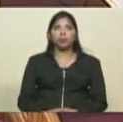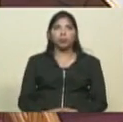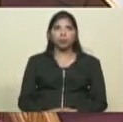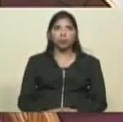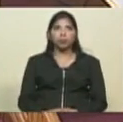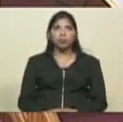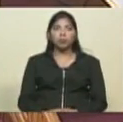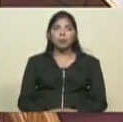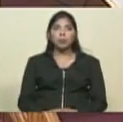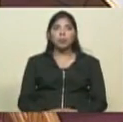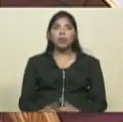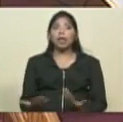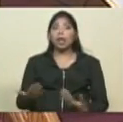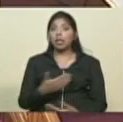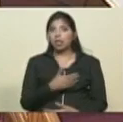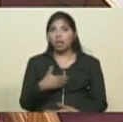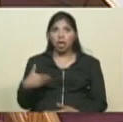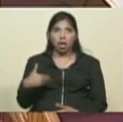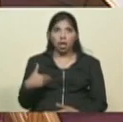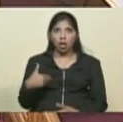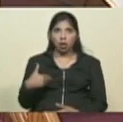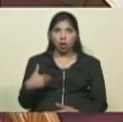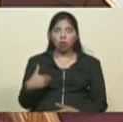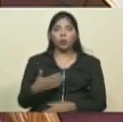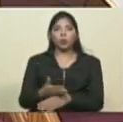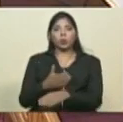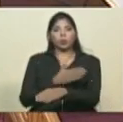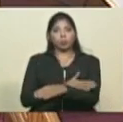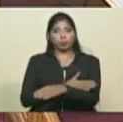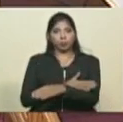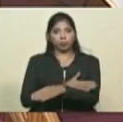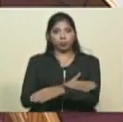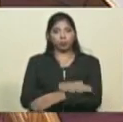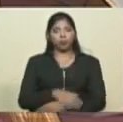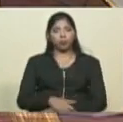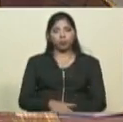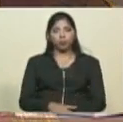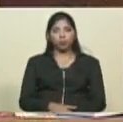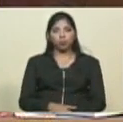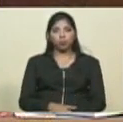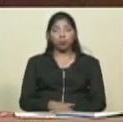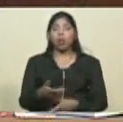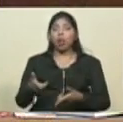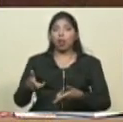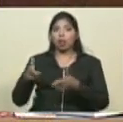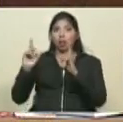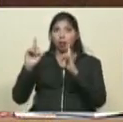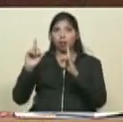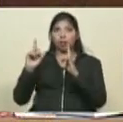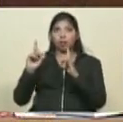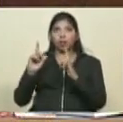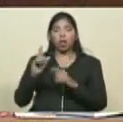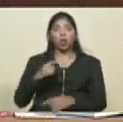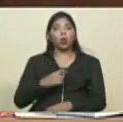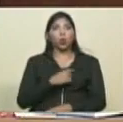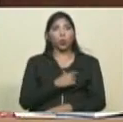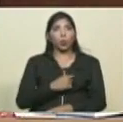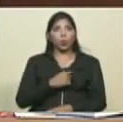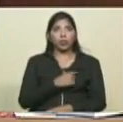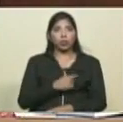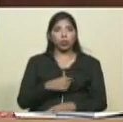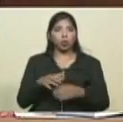Quiero, antes de continuar con la lectura del orden del día, autorizar la comisión de